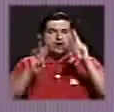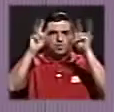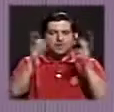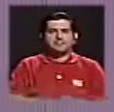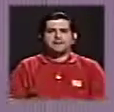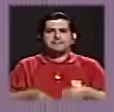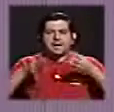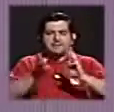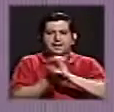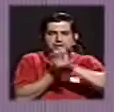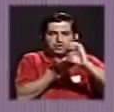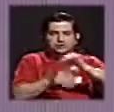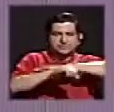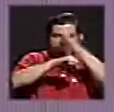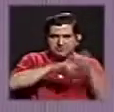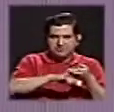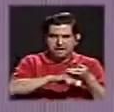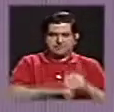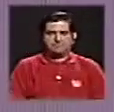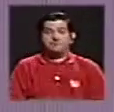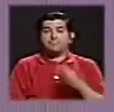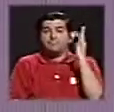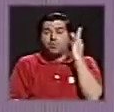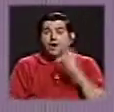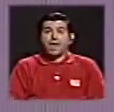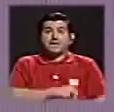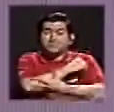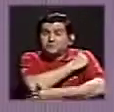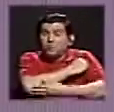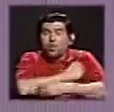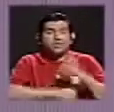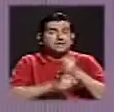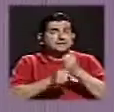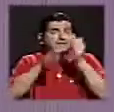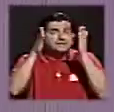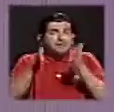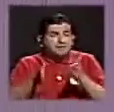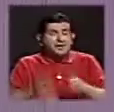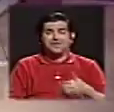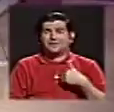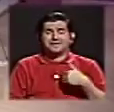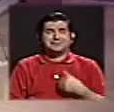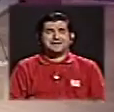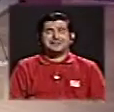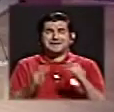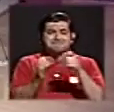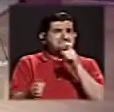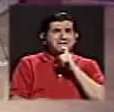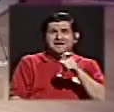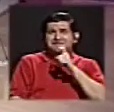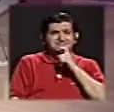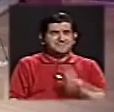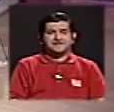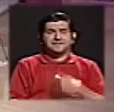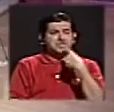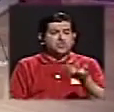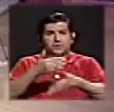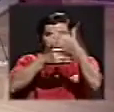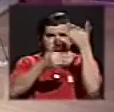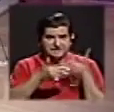acceso a métodos anticonceptivos, que además las mujeres pobres, las mujeres trabajadoras, tienen muchísimo mayor dificultades, como lo